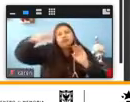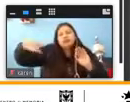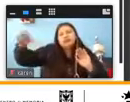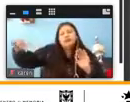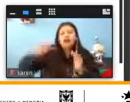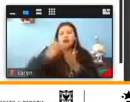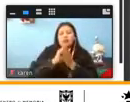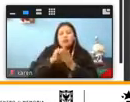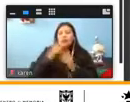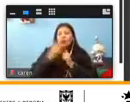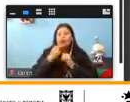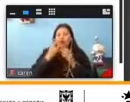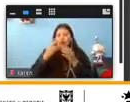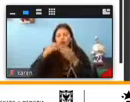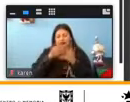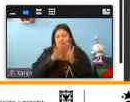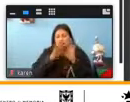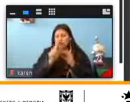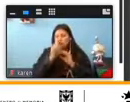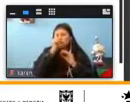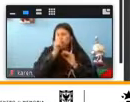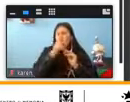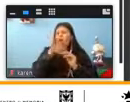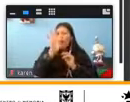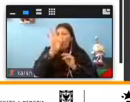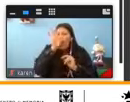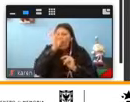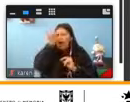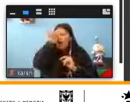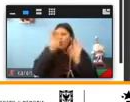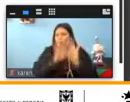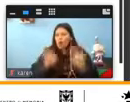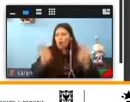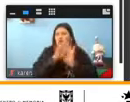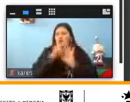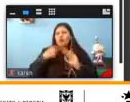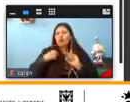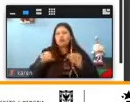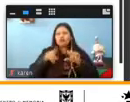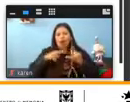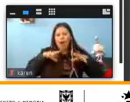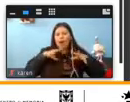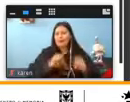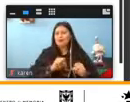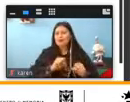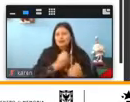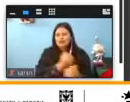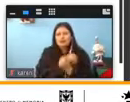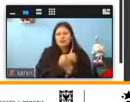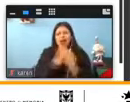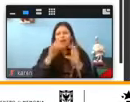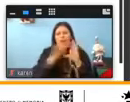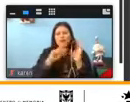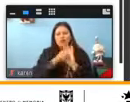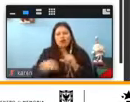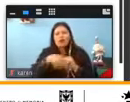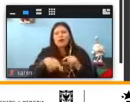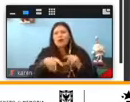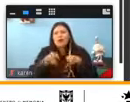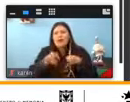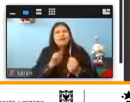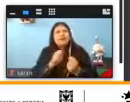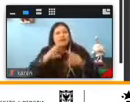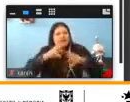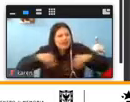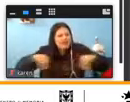surgió en la mesa muy importante, y es el patrimonio ambiental como un patrimonio vivo y como un patrimonio que